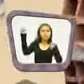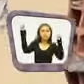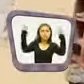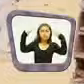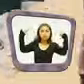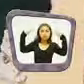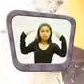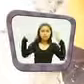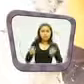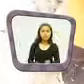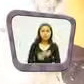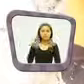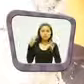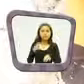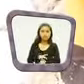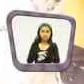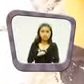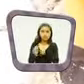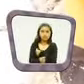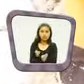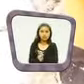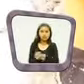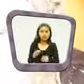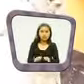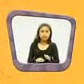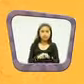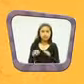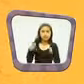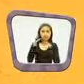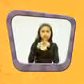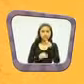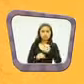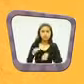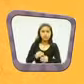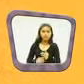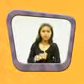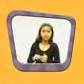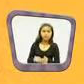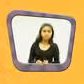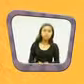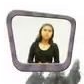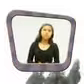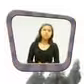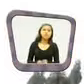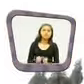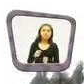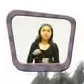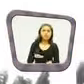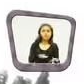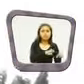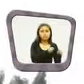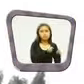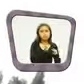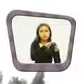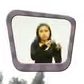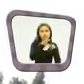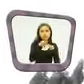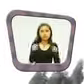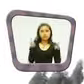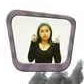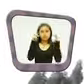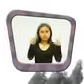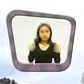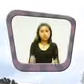Cuando llueve mucho, la tierra se humedece y las casas se van cayendo una sobre otra. Los deslizamientos son un